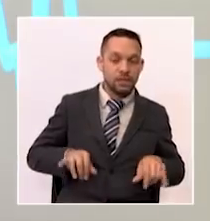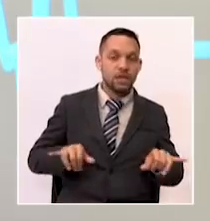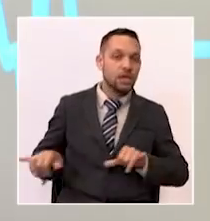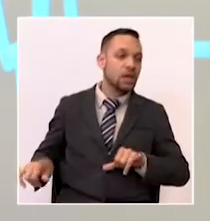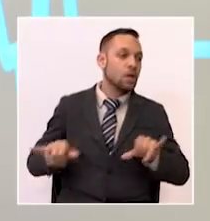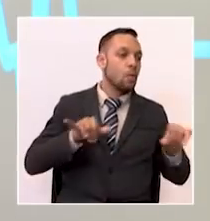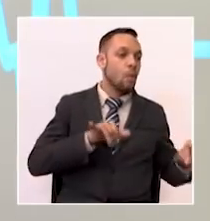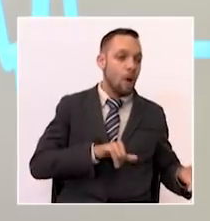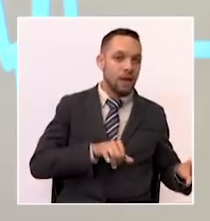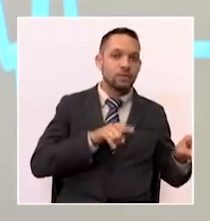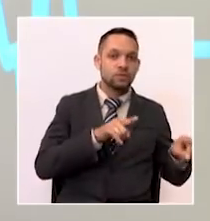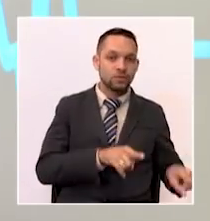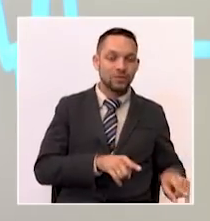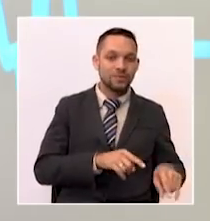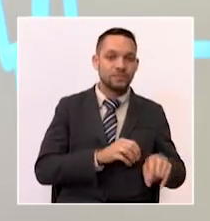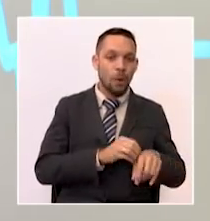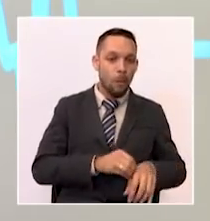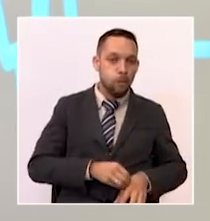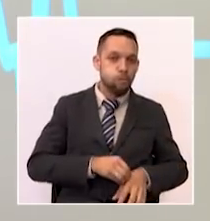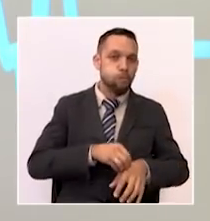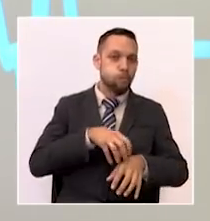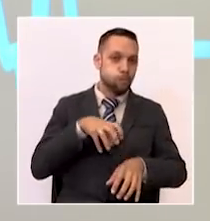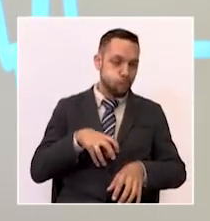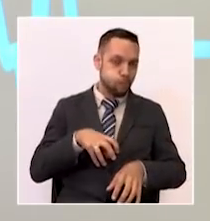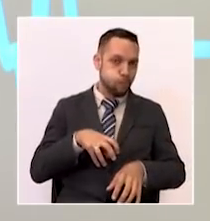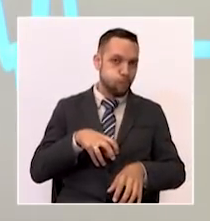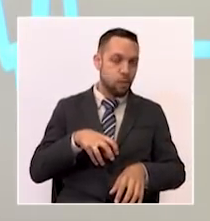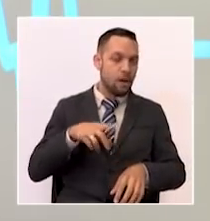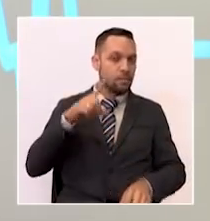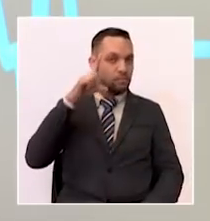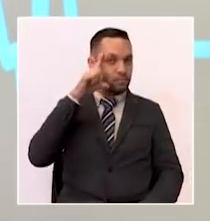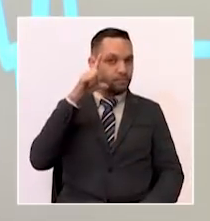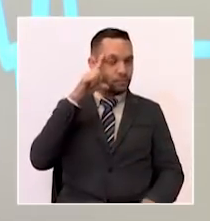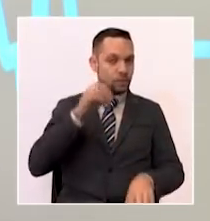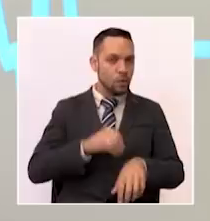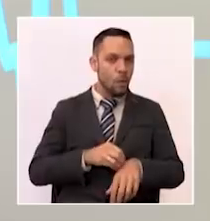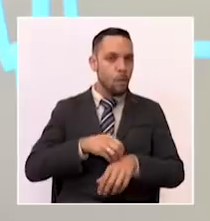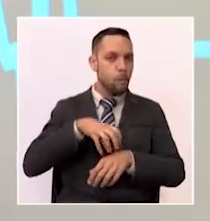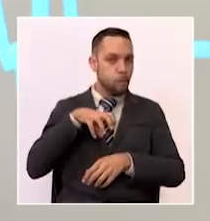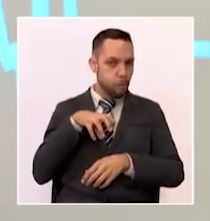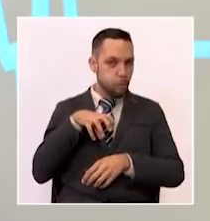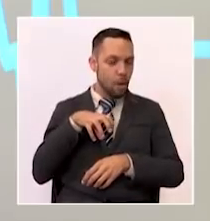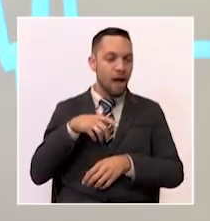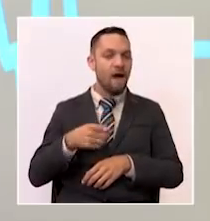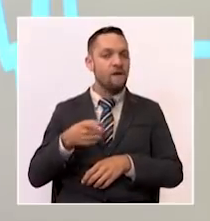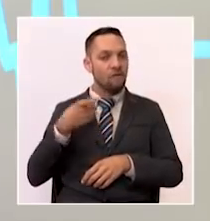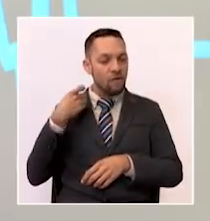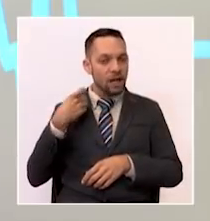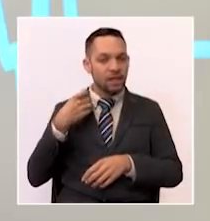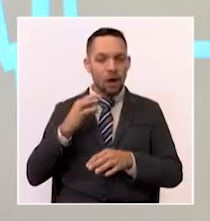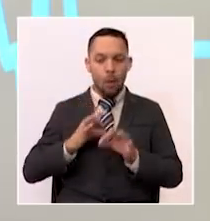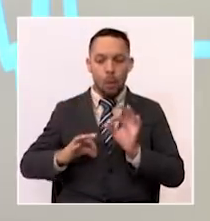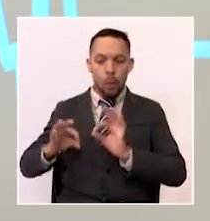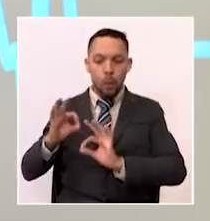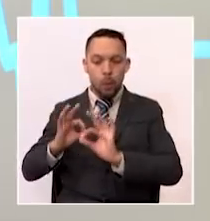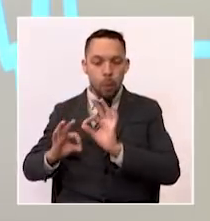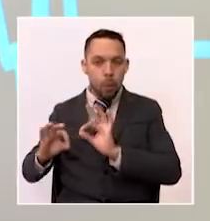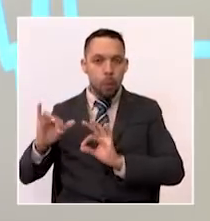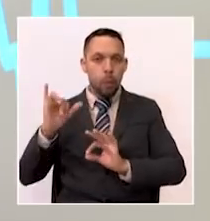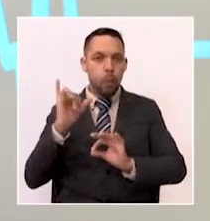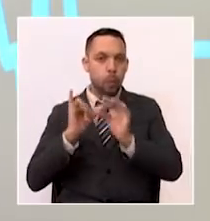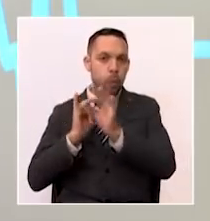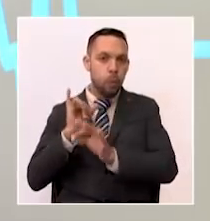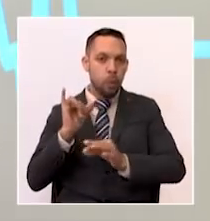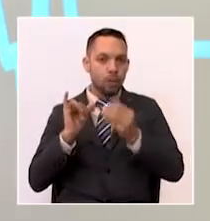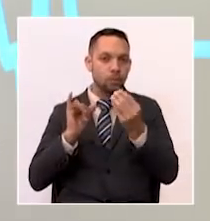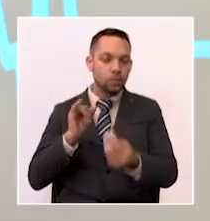una vaginitis por hipoestrogenismo, porque si yo no tengo casi estrógenos en mi vagina, las bacterias predominan mucho allí